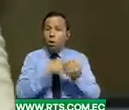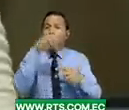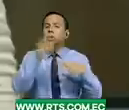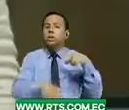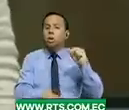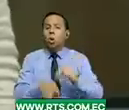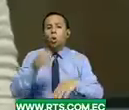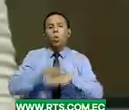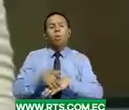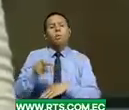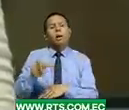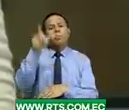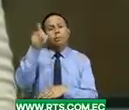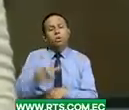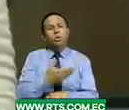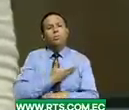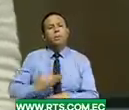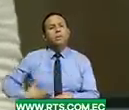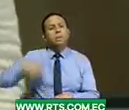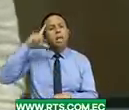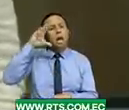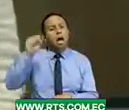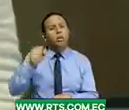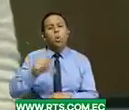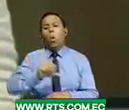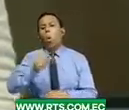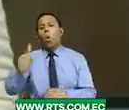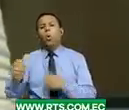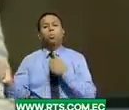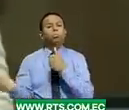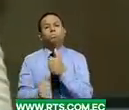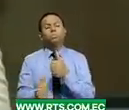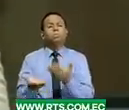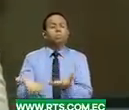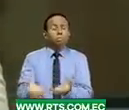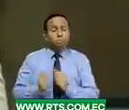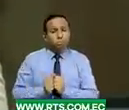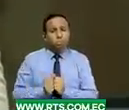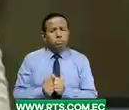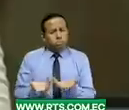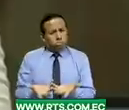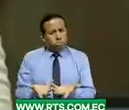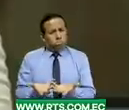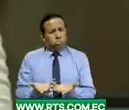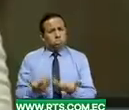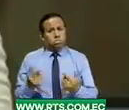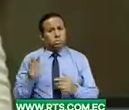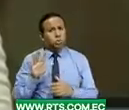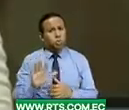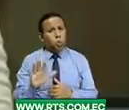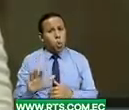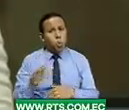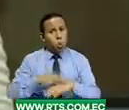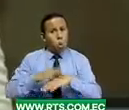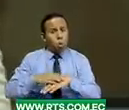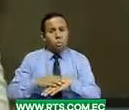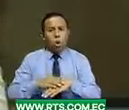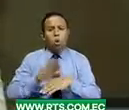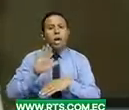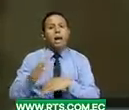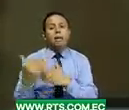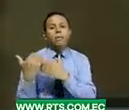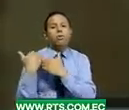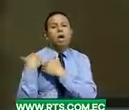del presidente Lasso y su consiguiente beneficio, sino desde su responsabilidad